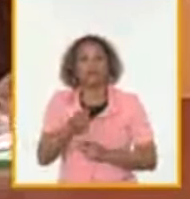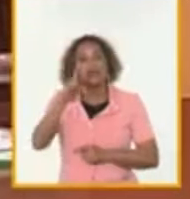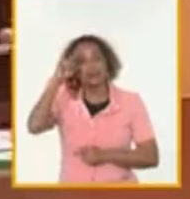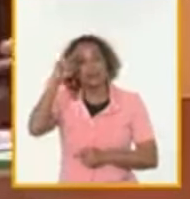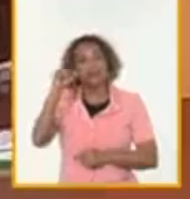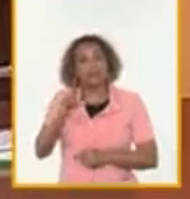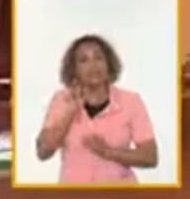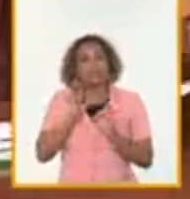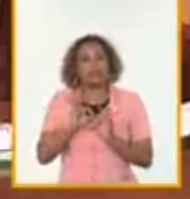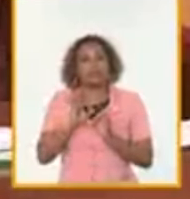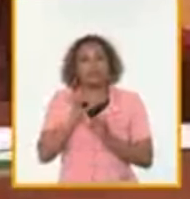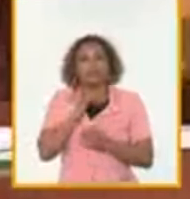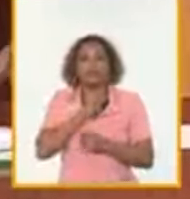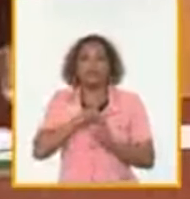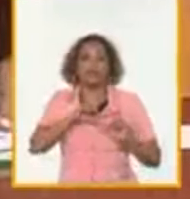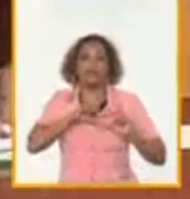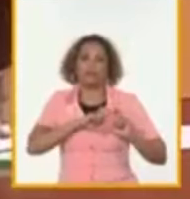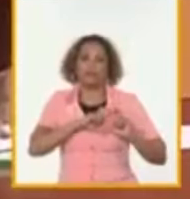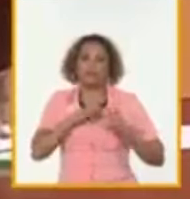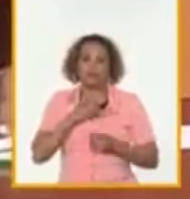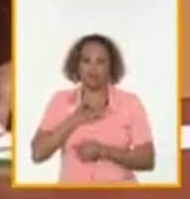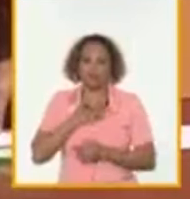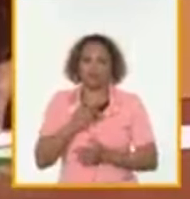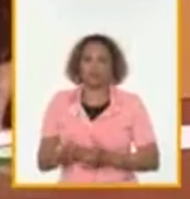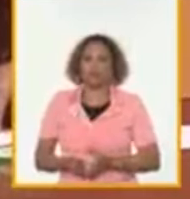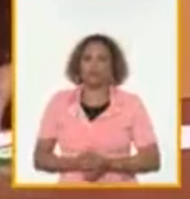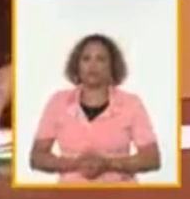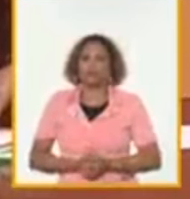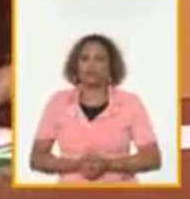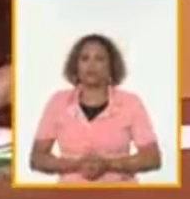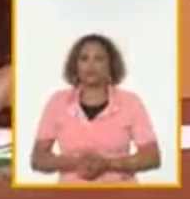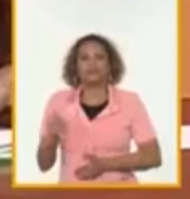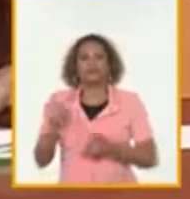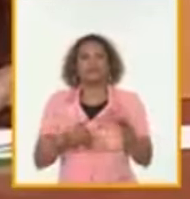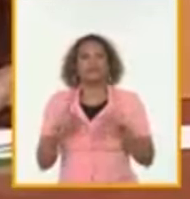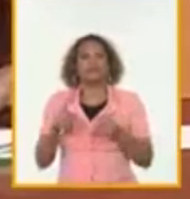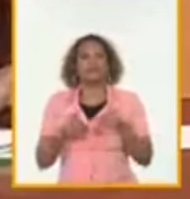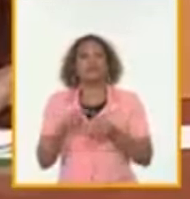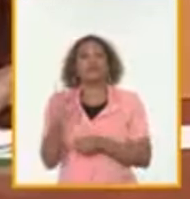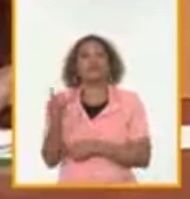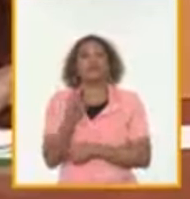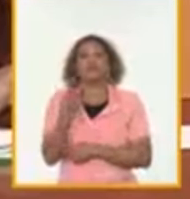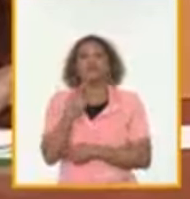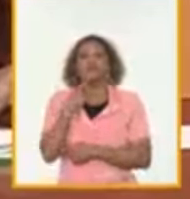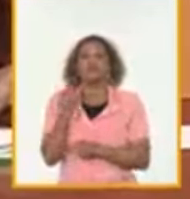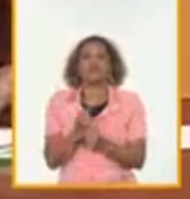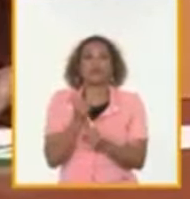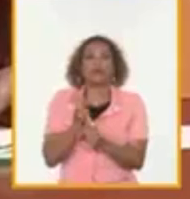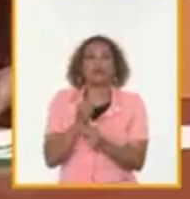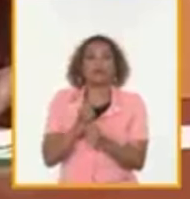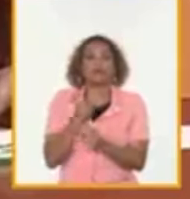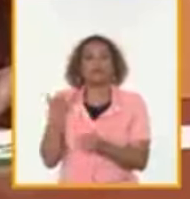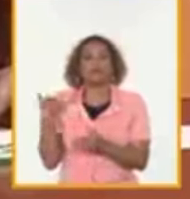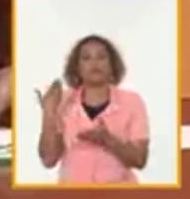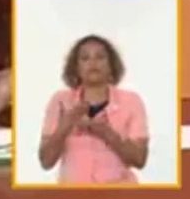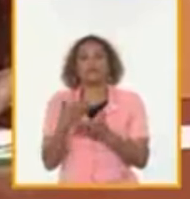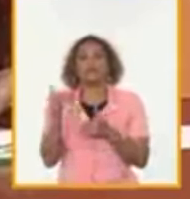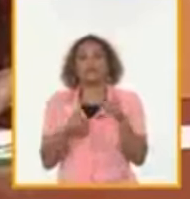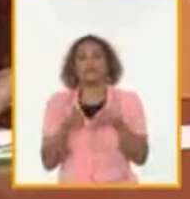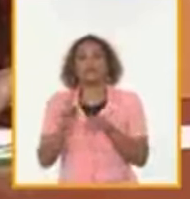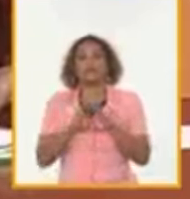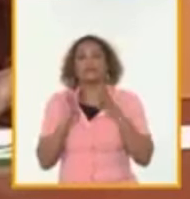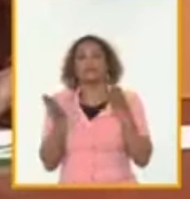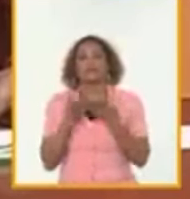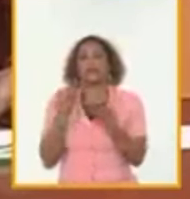eh en mi corazón en este caso y en el concepto de participación nosotros memos hem hemos trabajado la participación de todas las